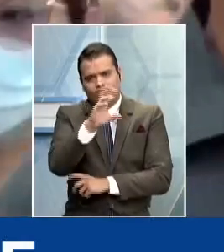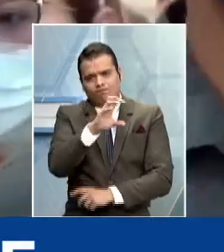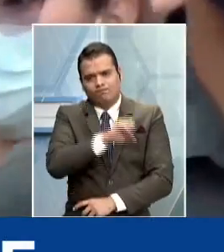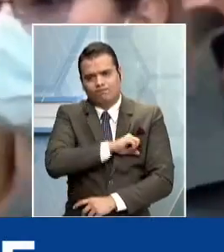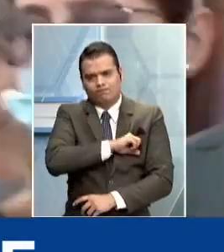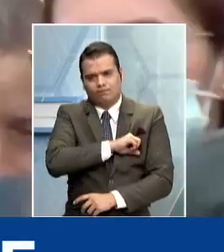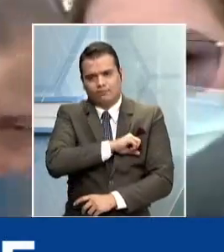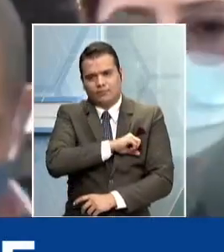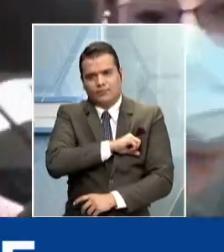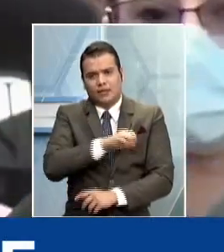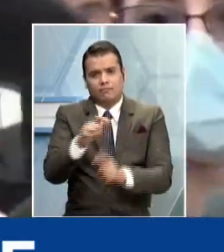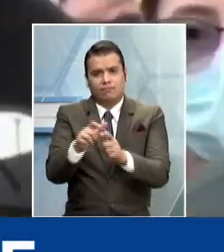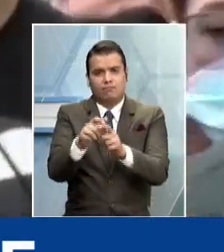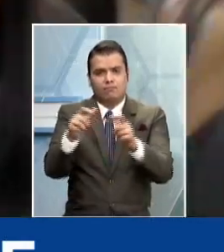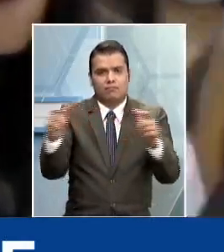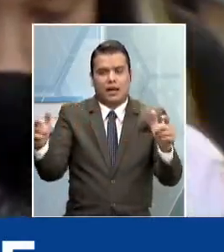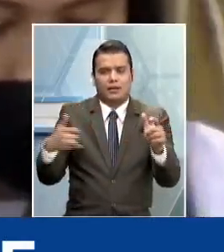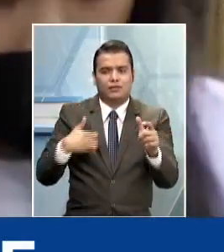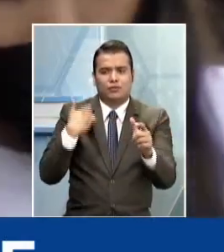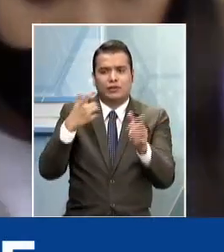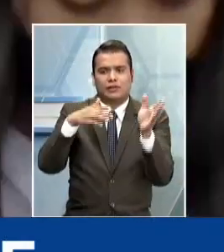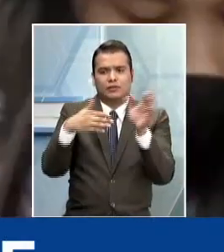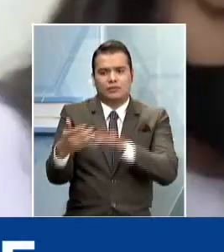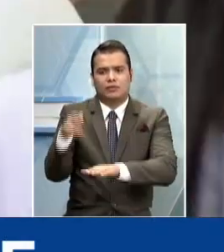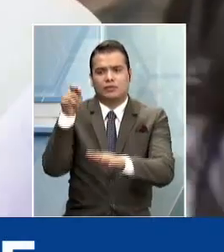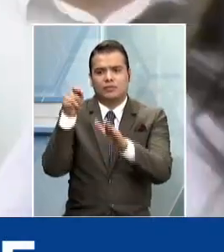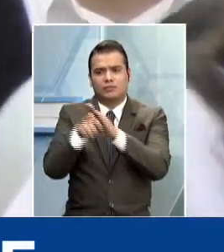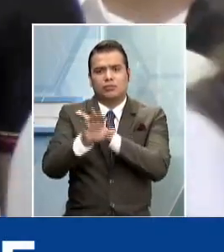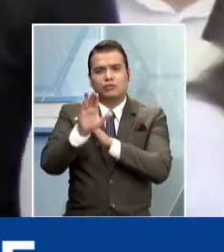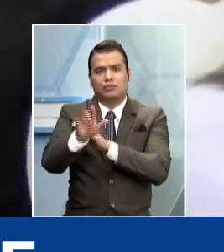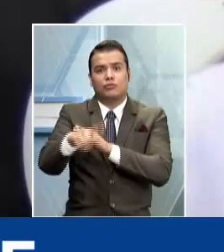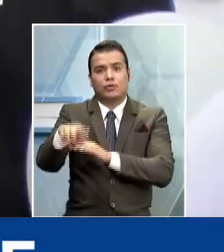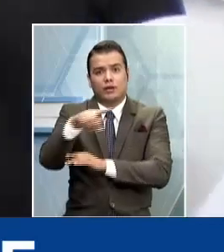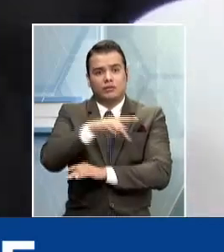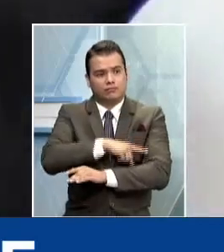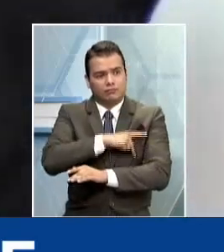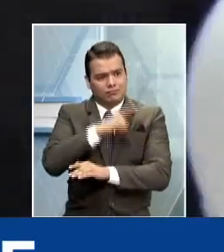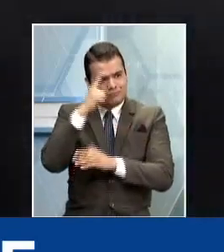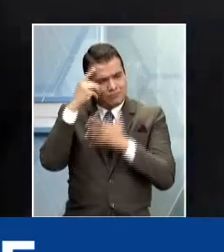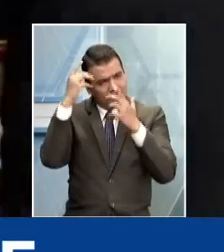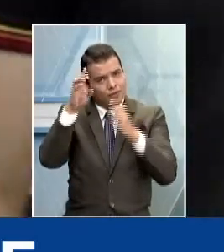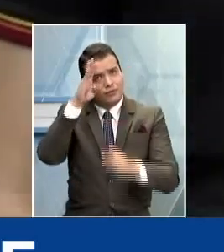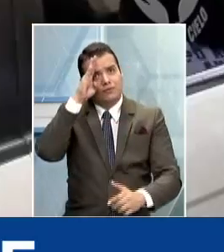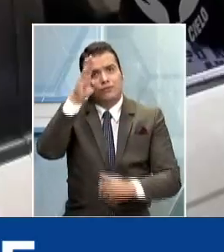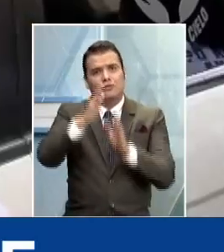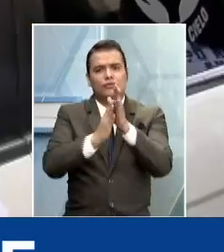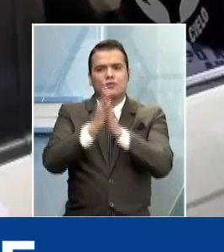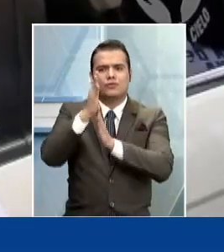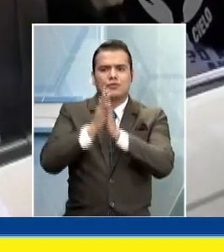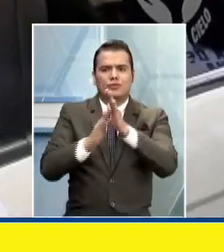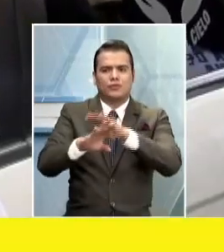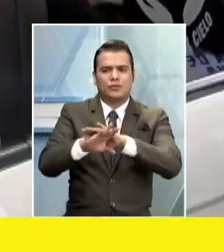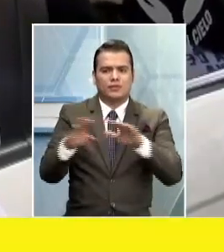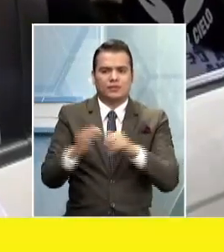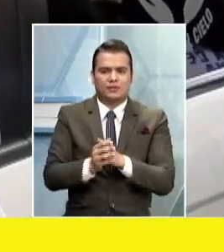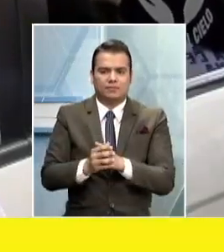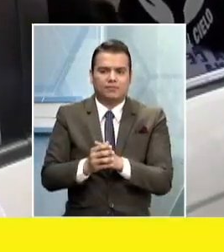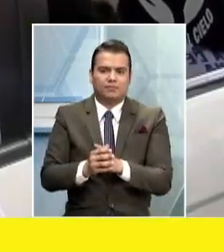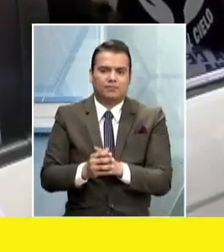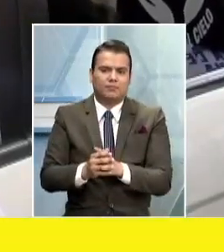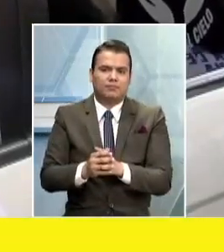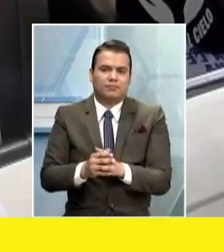tristeza por un hecho que le arrebató los sueños a 5 jóvenes con valores y deseos de alcanzar metas. Nicolás Suárez y Jacobo